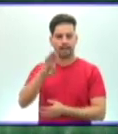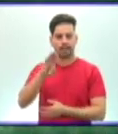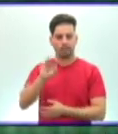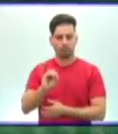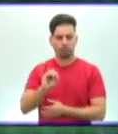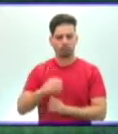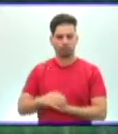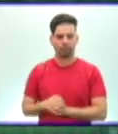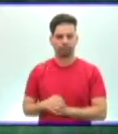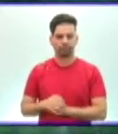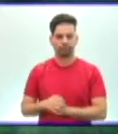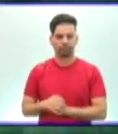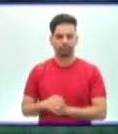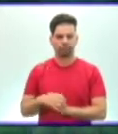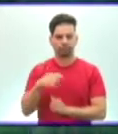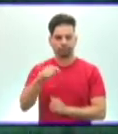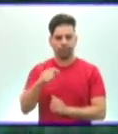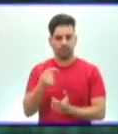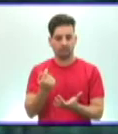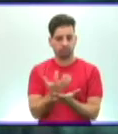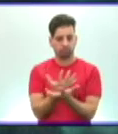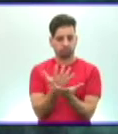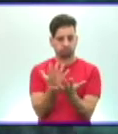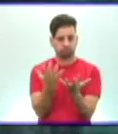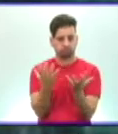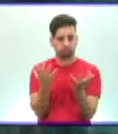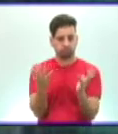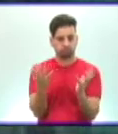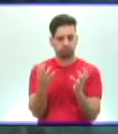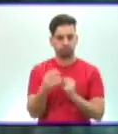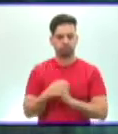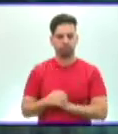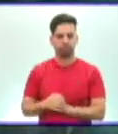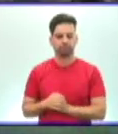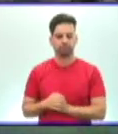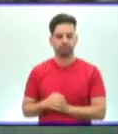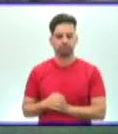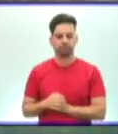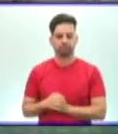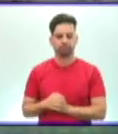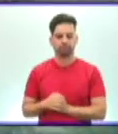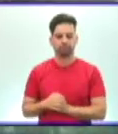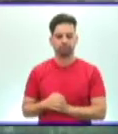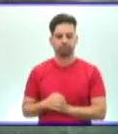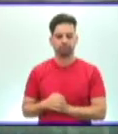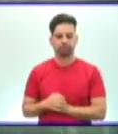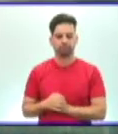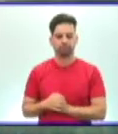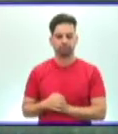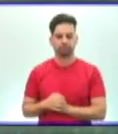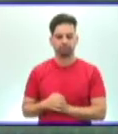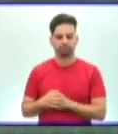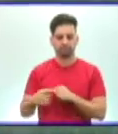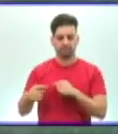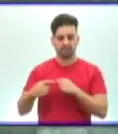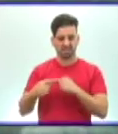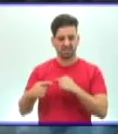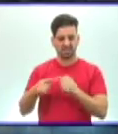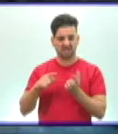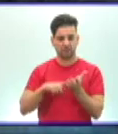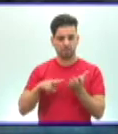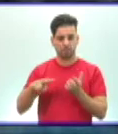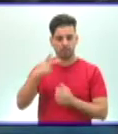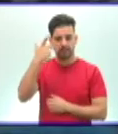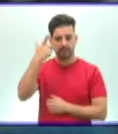de arrecifes coralinos que colinda con la provincia de Mayabeque. Se puntualizan 2 playas arenosas del este